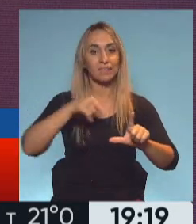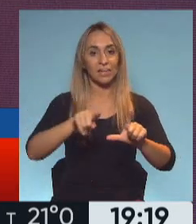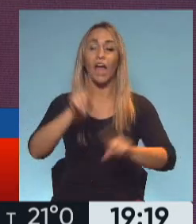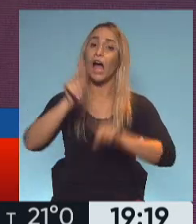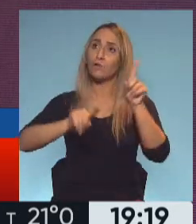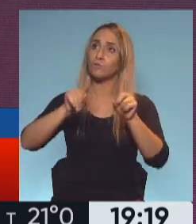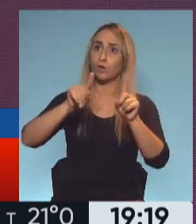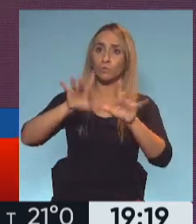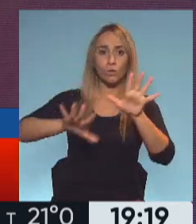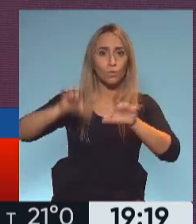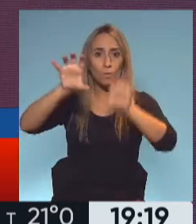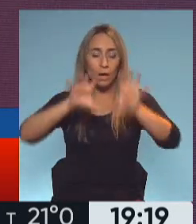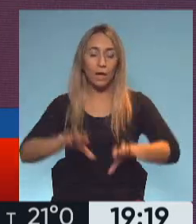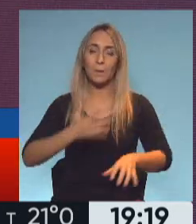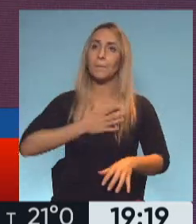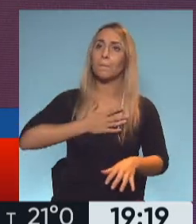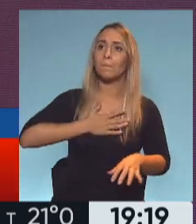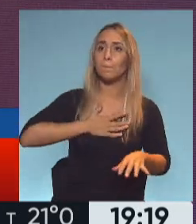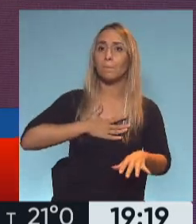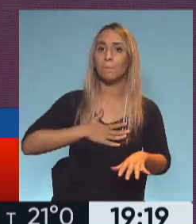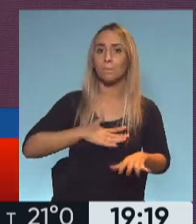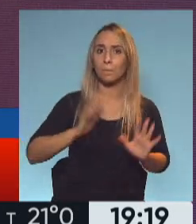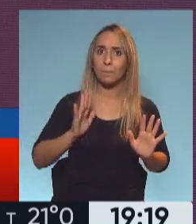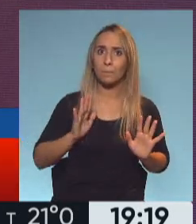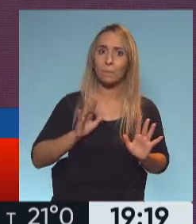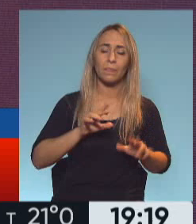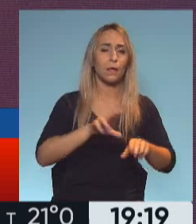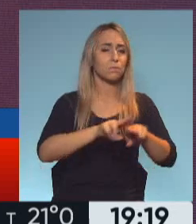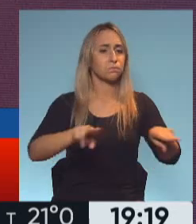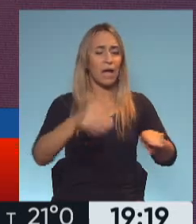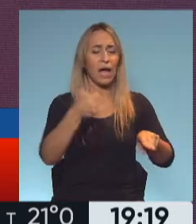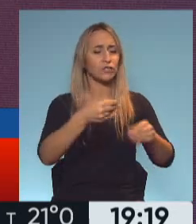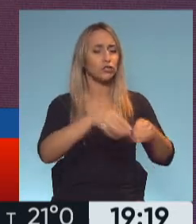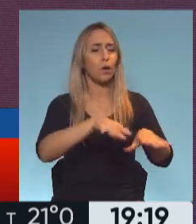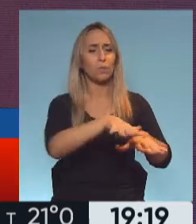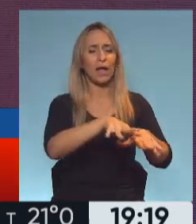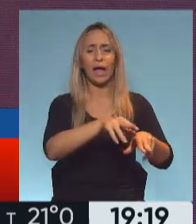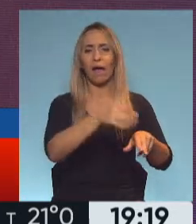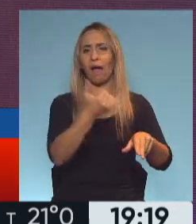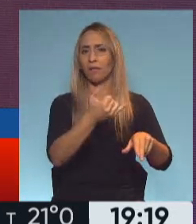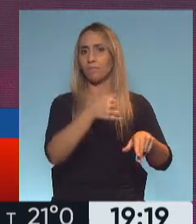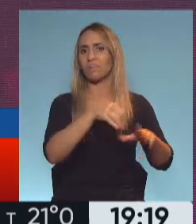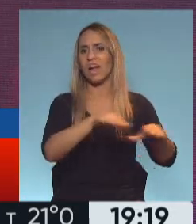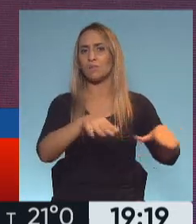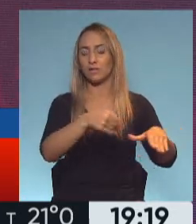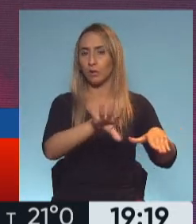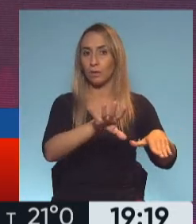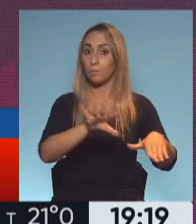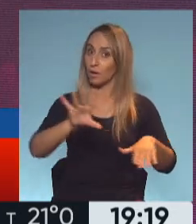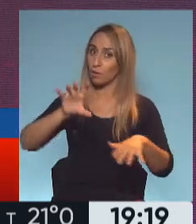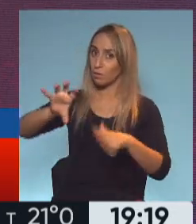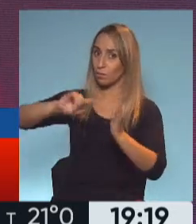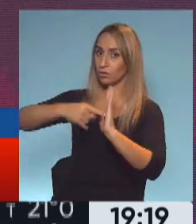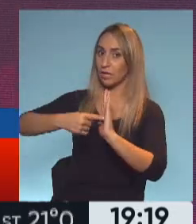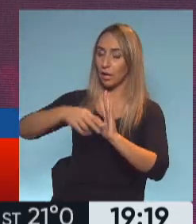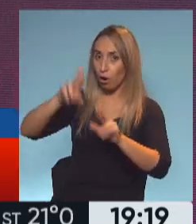y tienen las camas de terapia intensiva vacías, pero hay lugares muy populosos, Cava, Gran Buenos Aires, provincia de Buenos Aires, donde